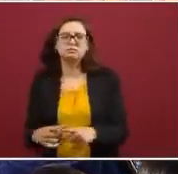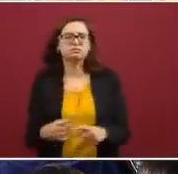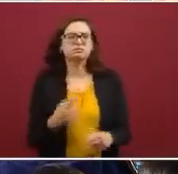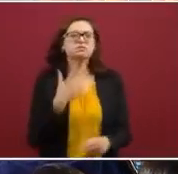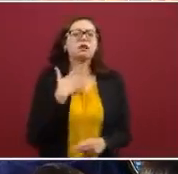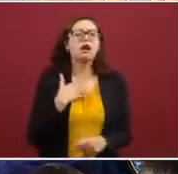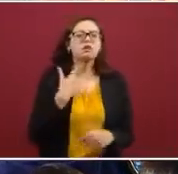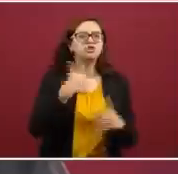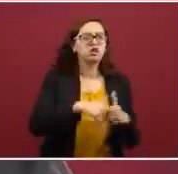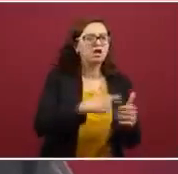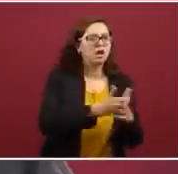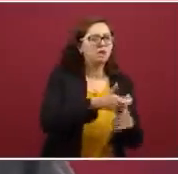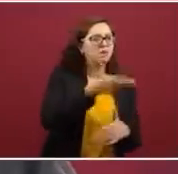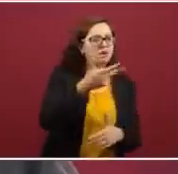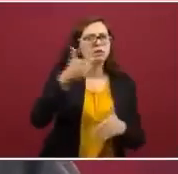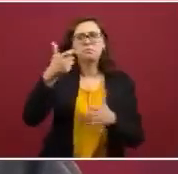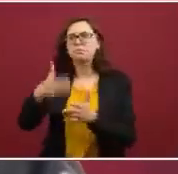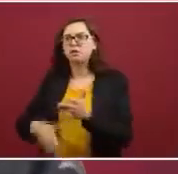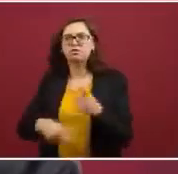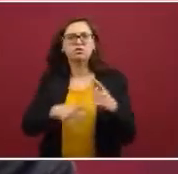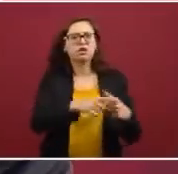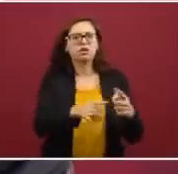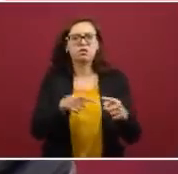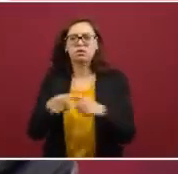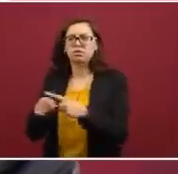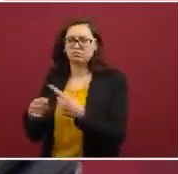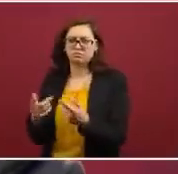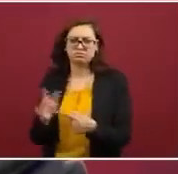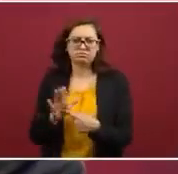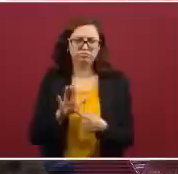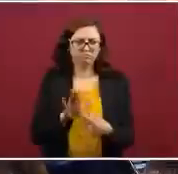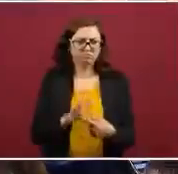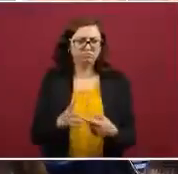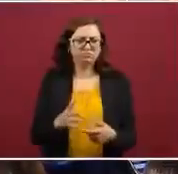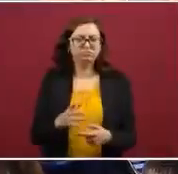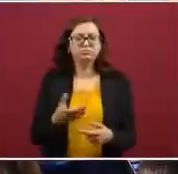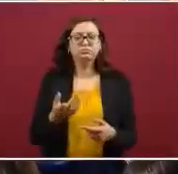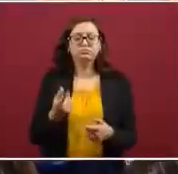combustibles. Entonces, abrimos.